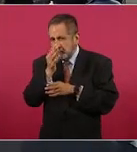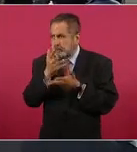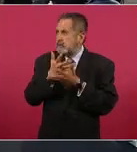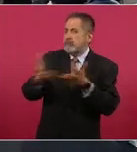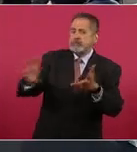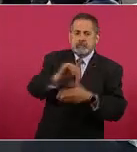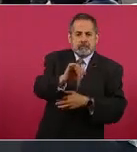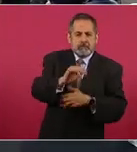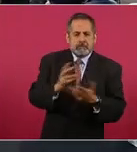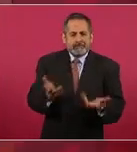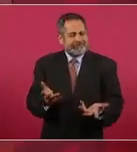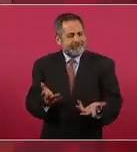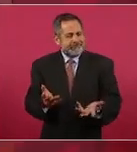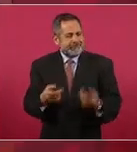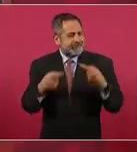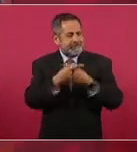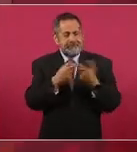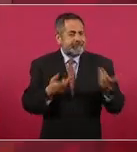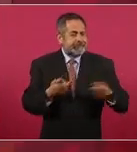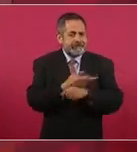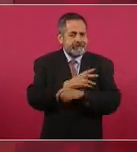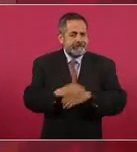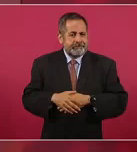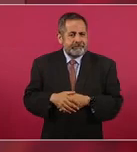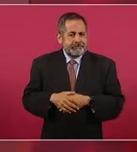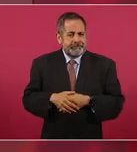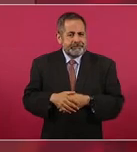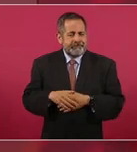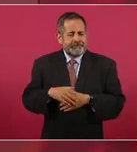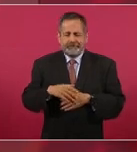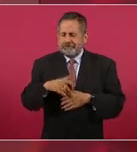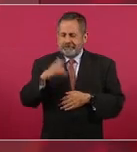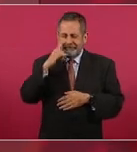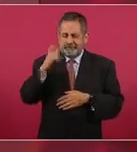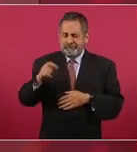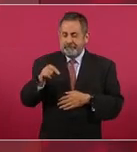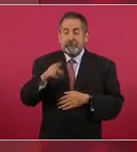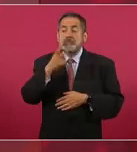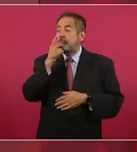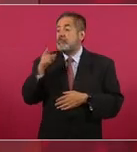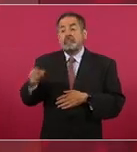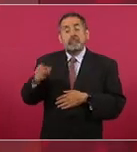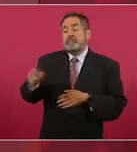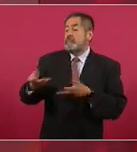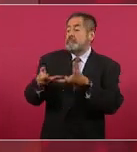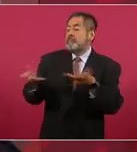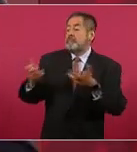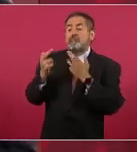¿Y qué casualidad que la destrucción es en donde